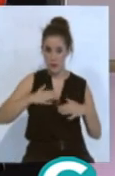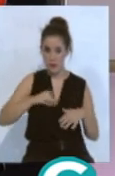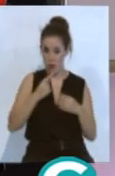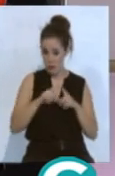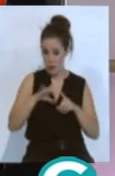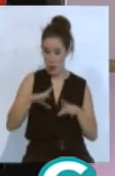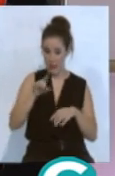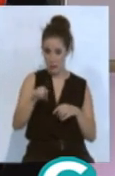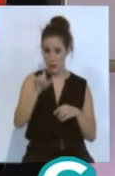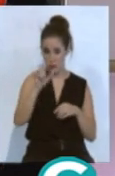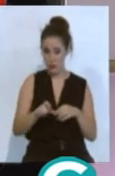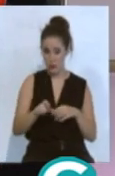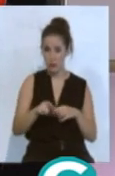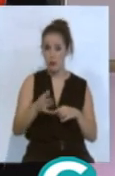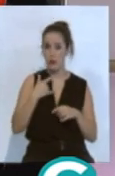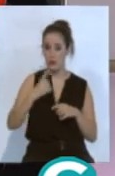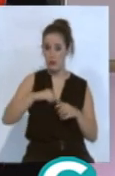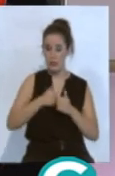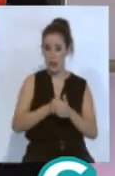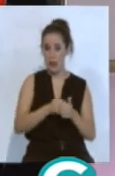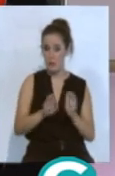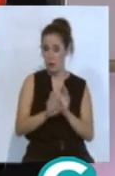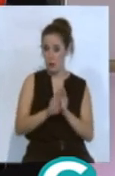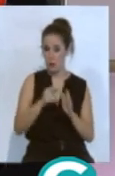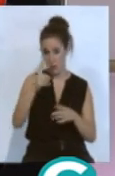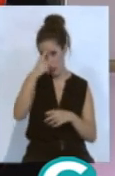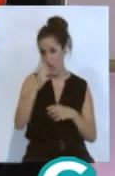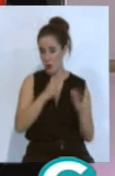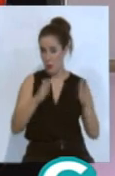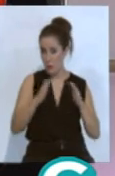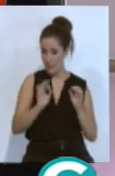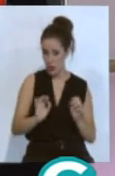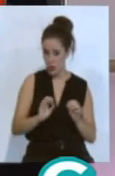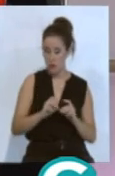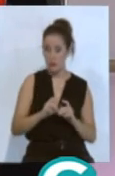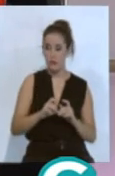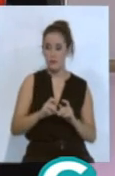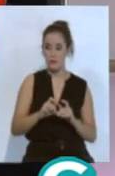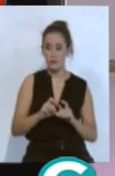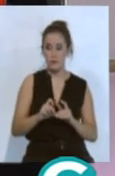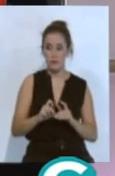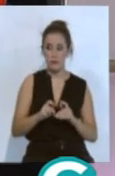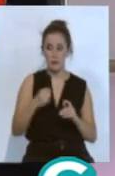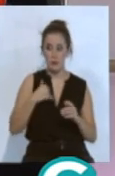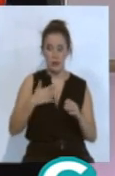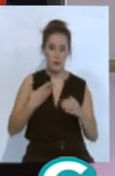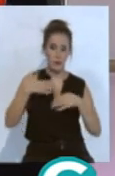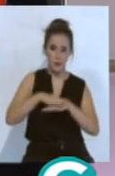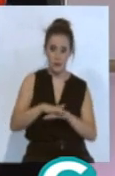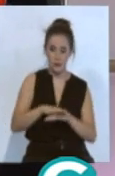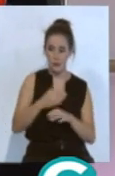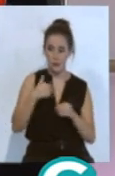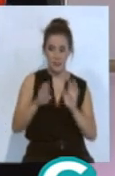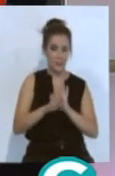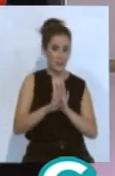claro, mientras nosotros sigamos juntos, recordando momentos, ya me involucro yo, ya